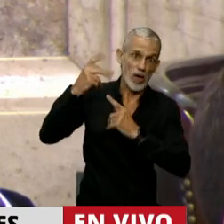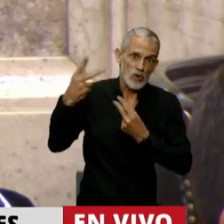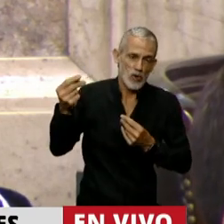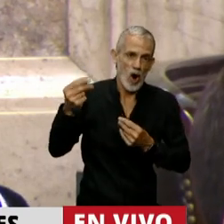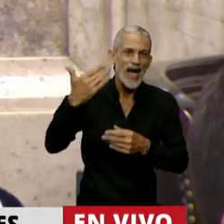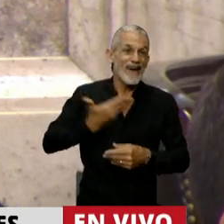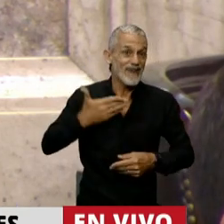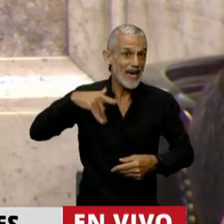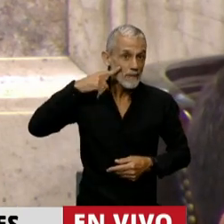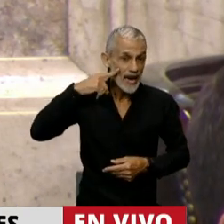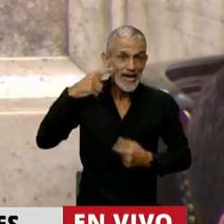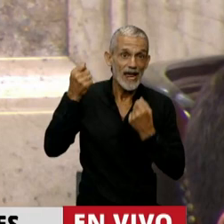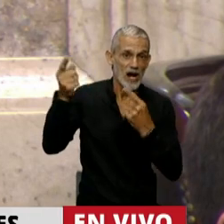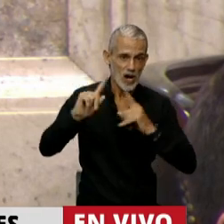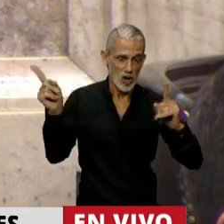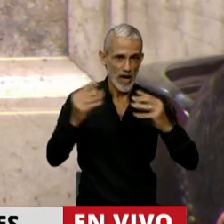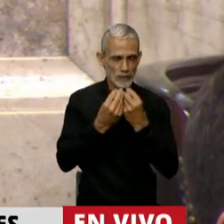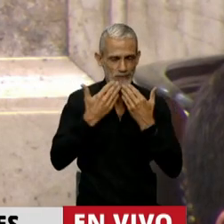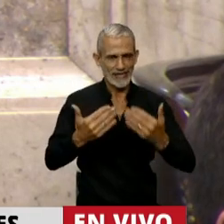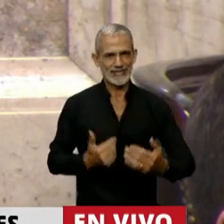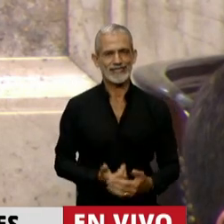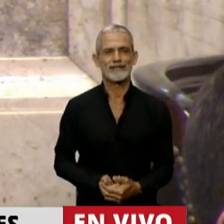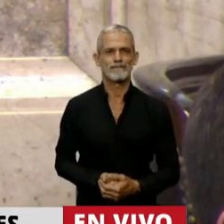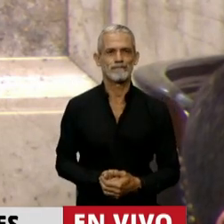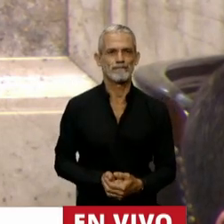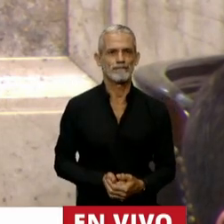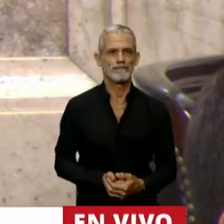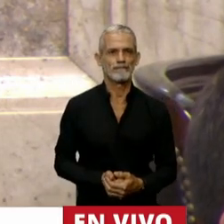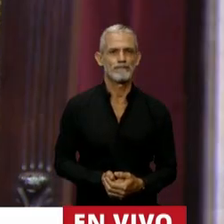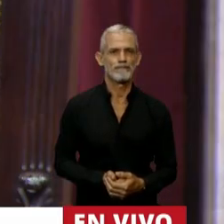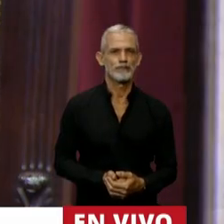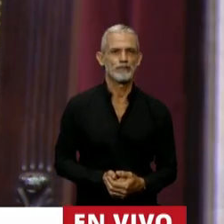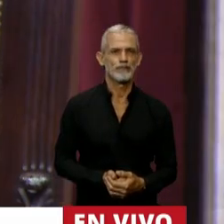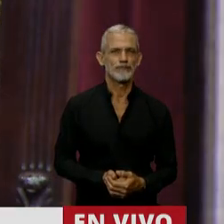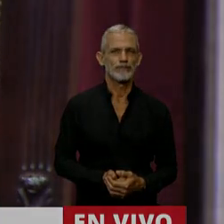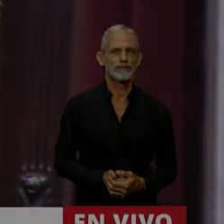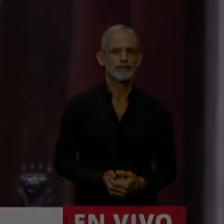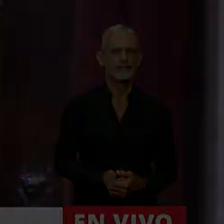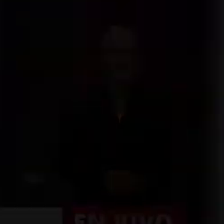y al Fondo Monetario Internacional. Muchas gracias. Muchas gracias, diputado Giordano.